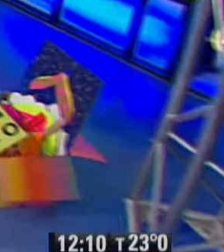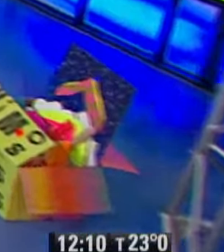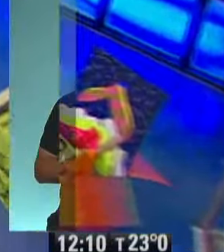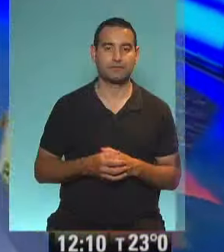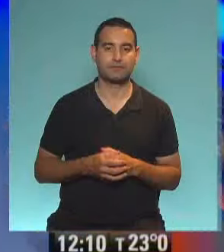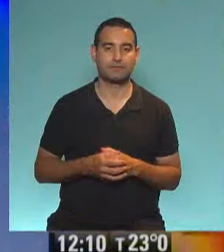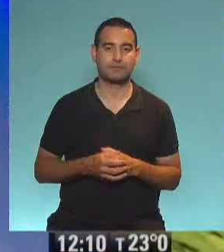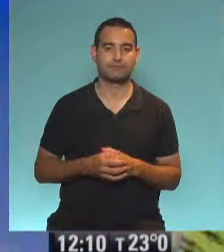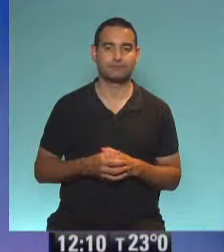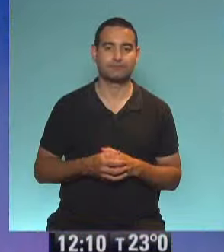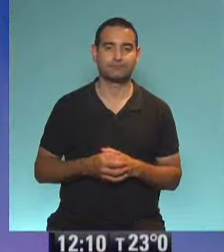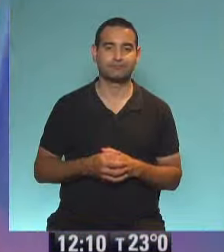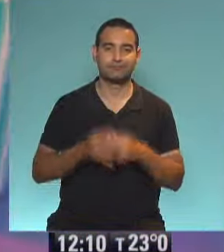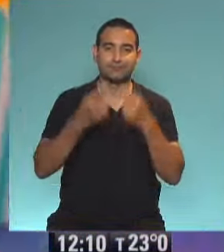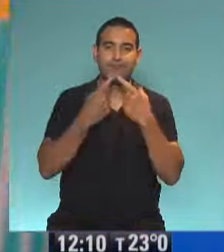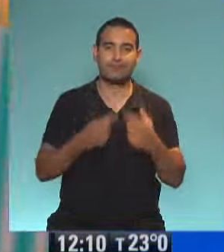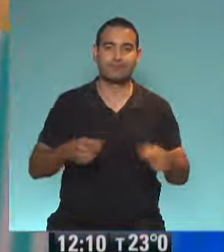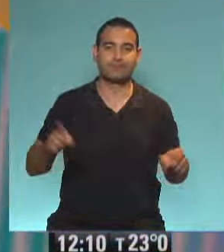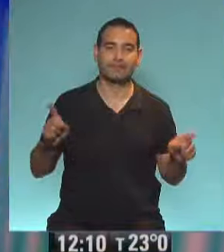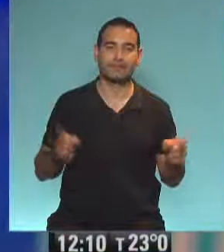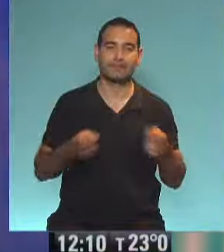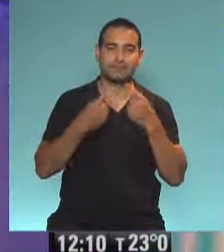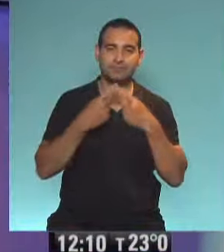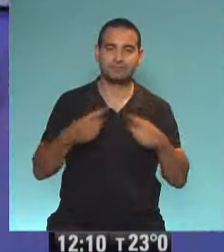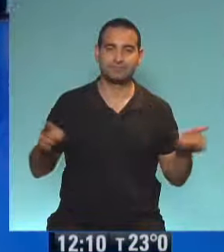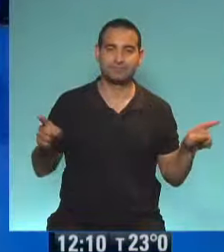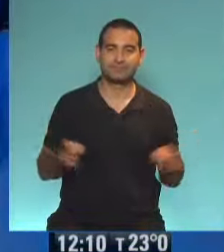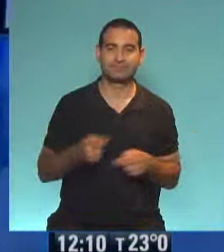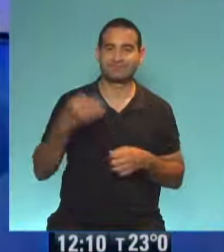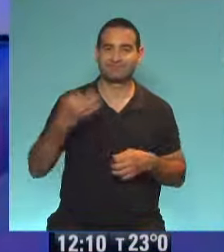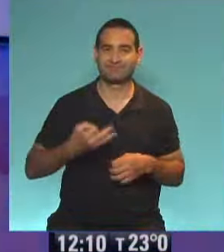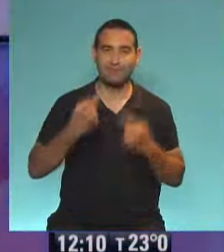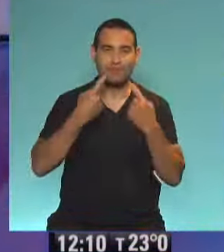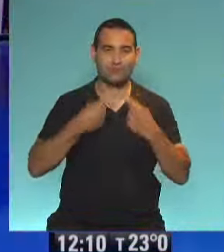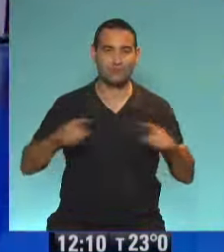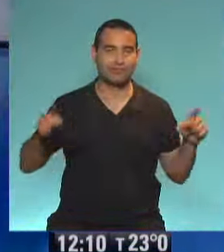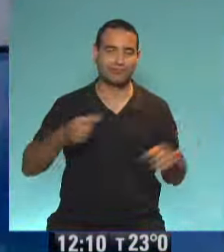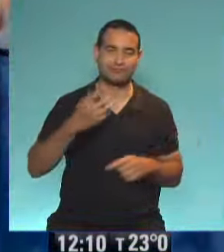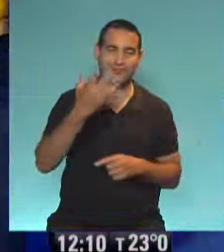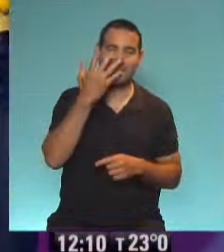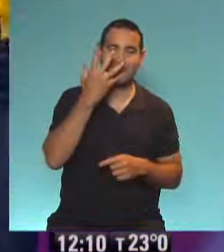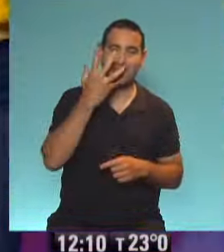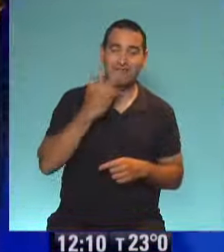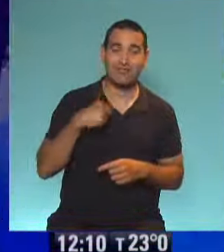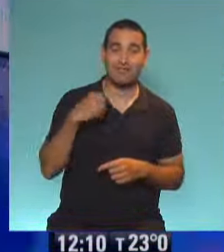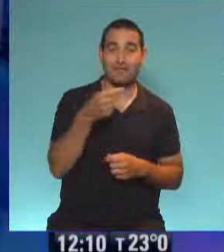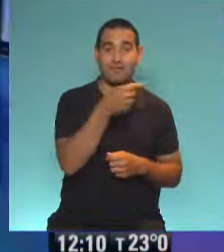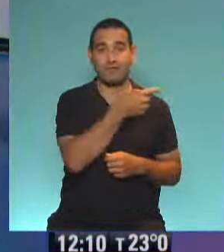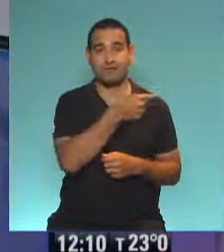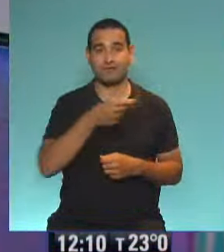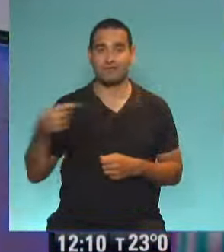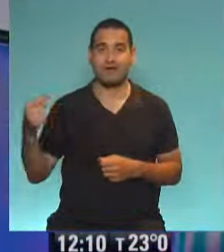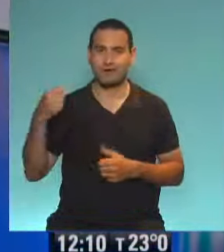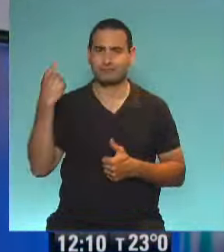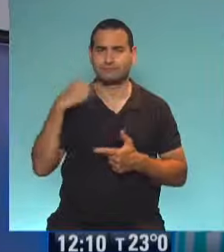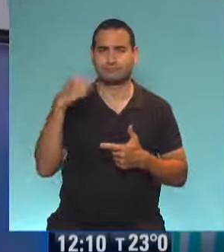Sí, sí, sí, sí, qué bien suena esta base que a mí tanto me gusta. Después de una semana de muchas